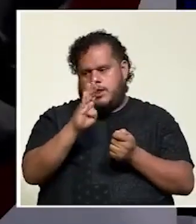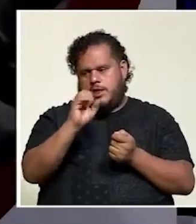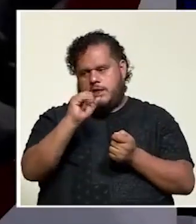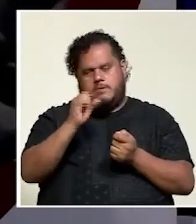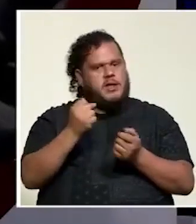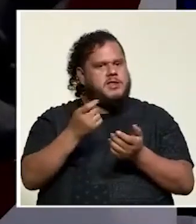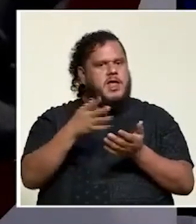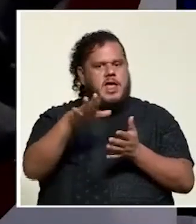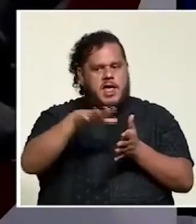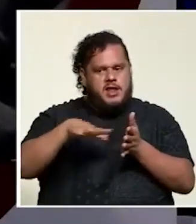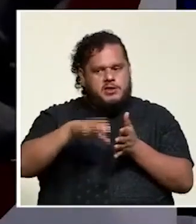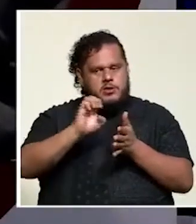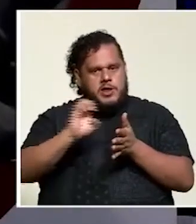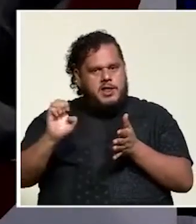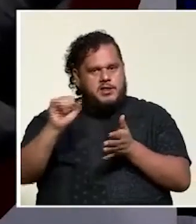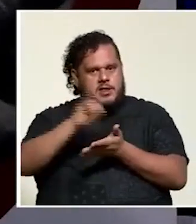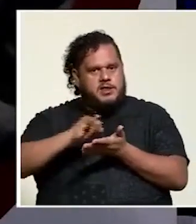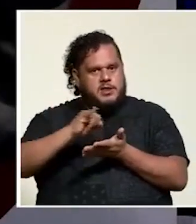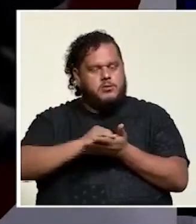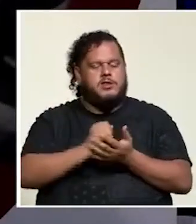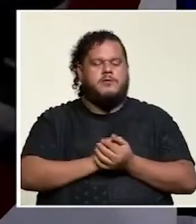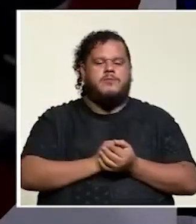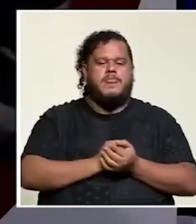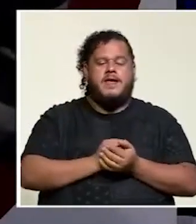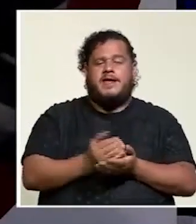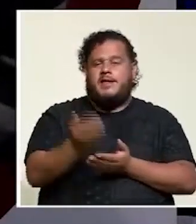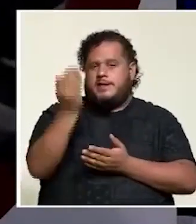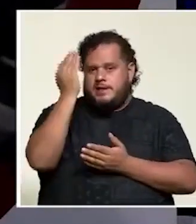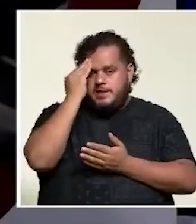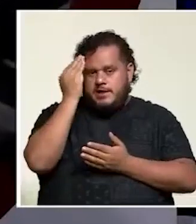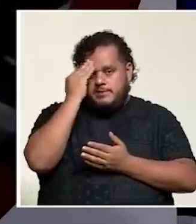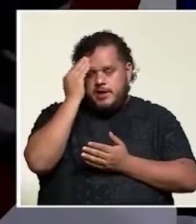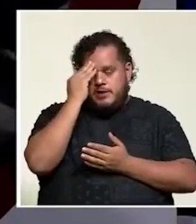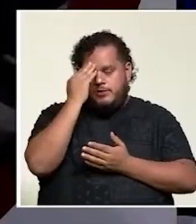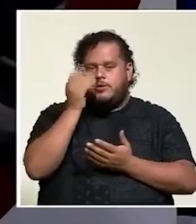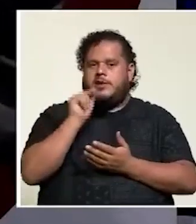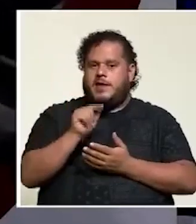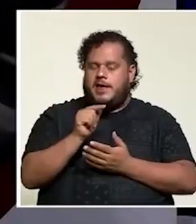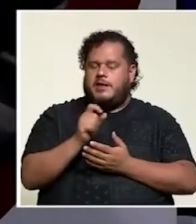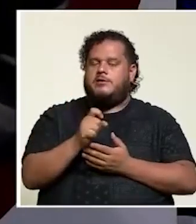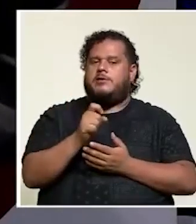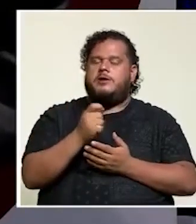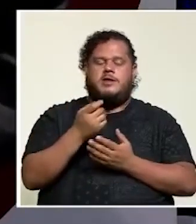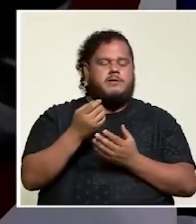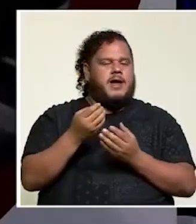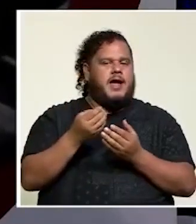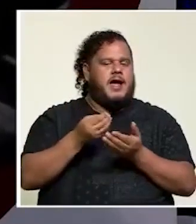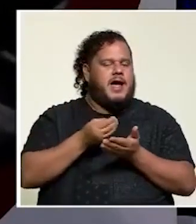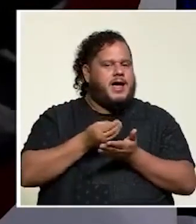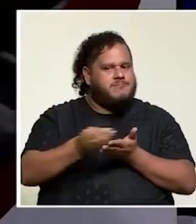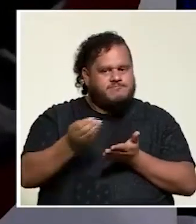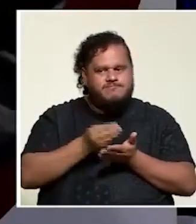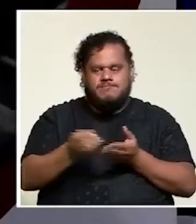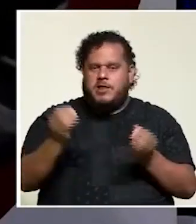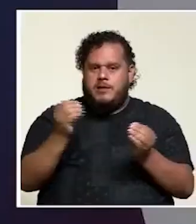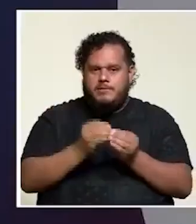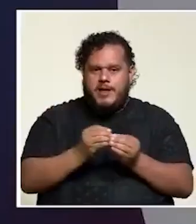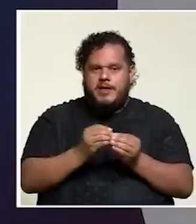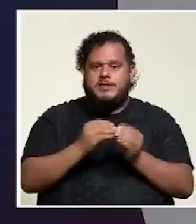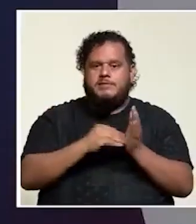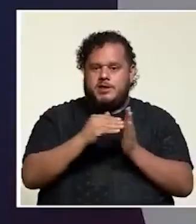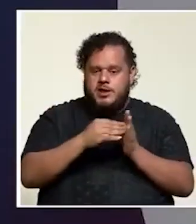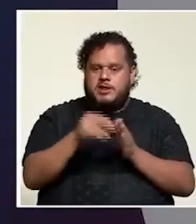sector este de la ciudad de San José. A sabiendas de que les iba a costar decenas de miles de millones de colones más al